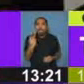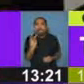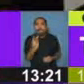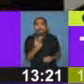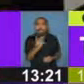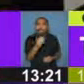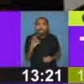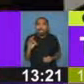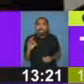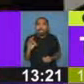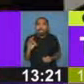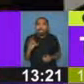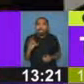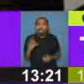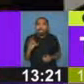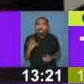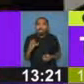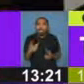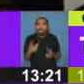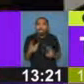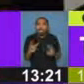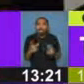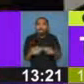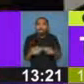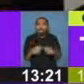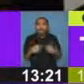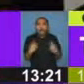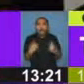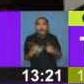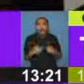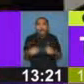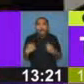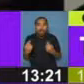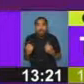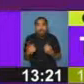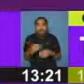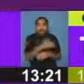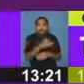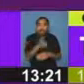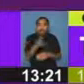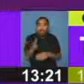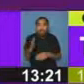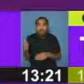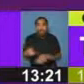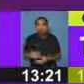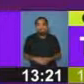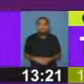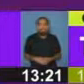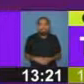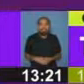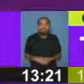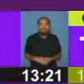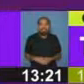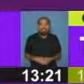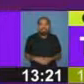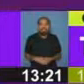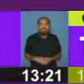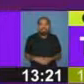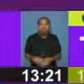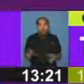adm aulas digitales móviles y vamos a llegar con estas aulas móviles a 112